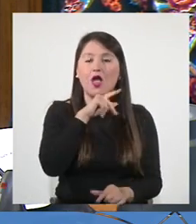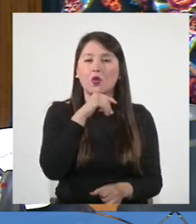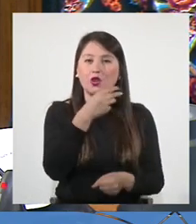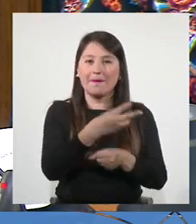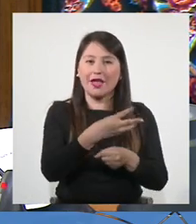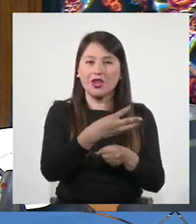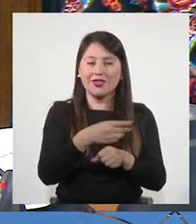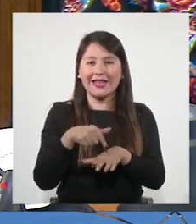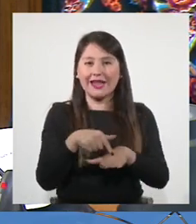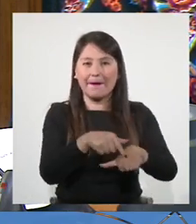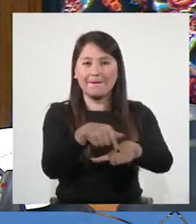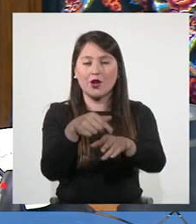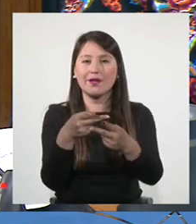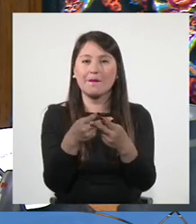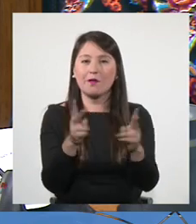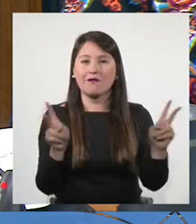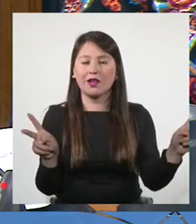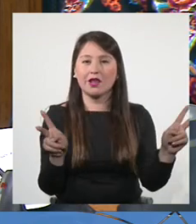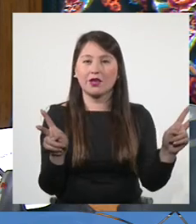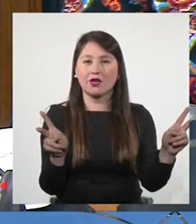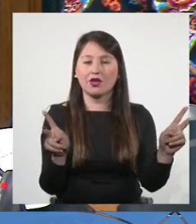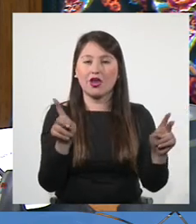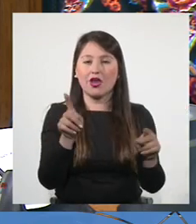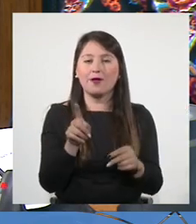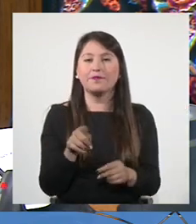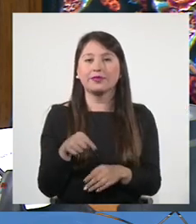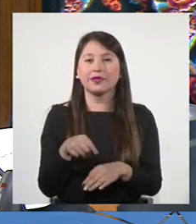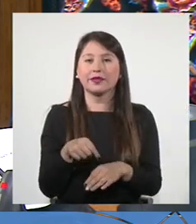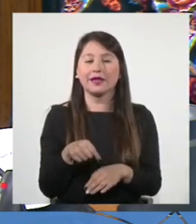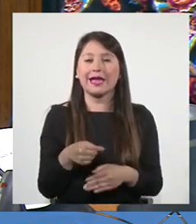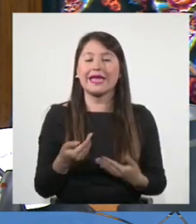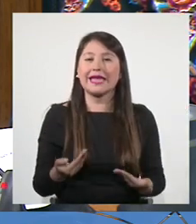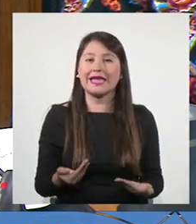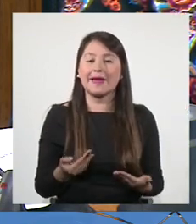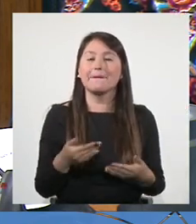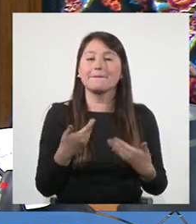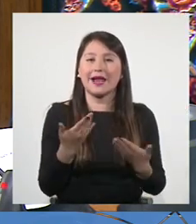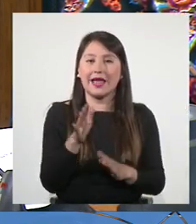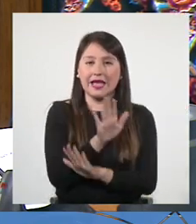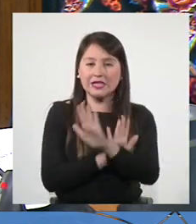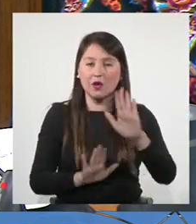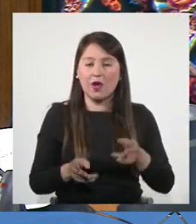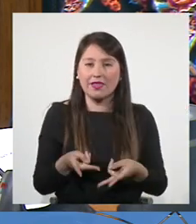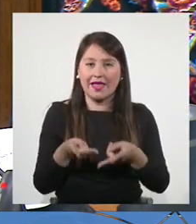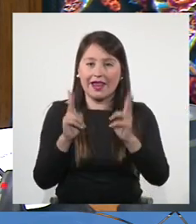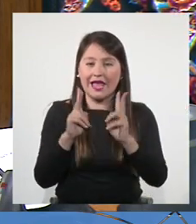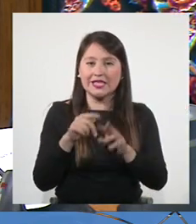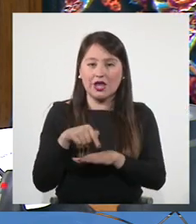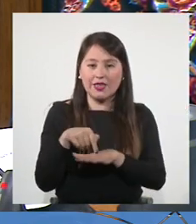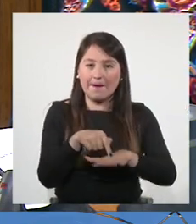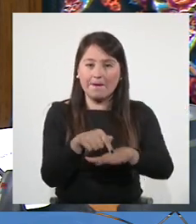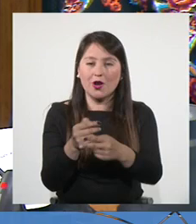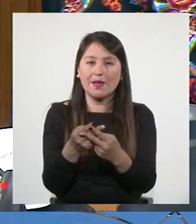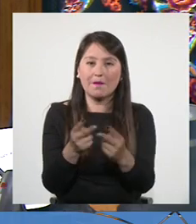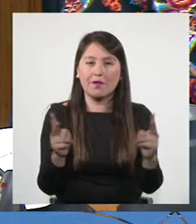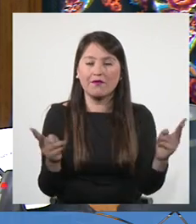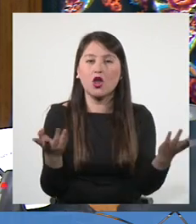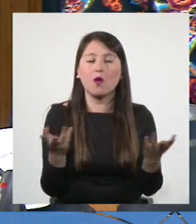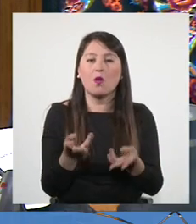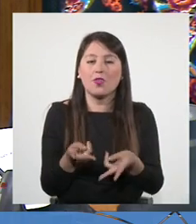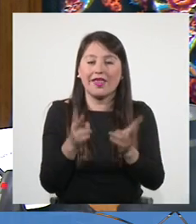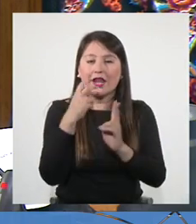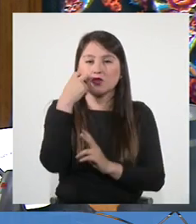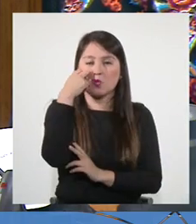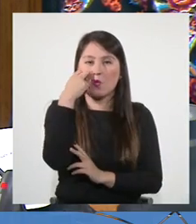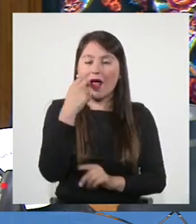transporte público metropolitano para que sea apreciada y salvaguarde sus derechos, el derecho al transporte público como un derecho humano.